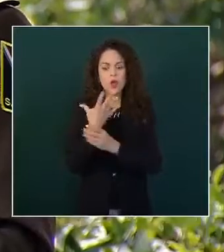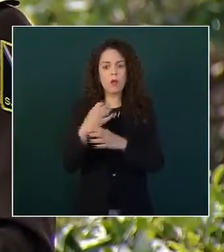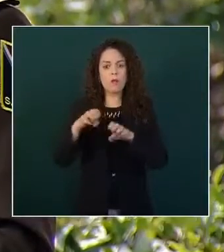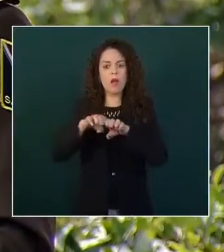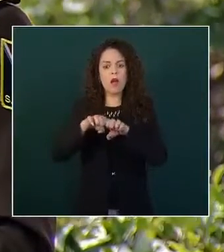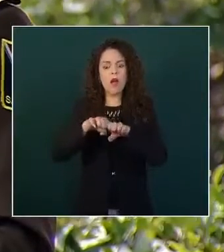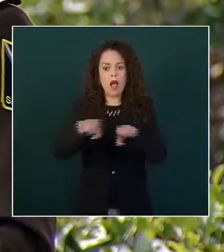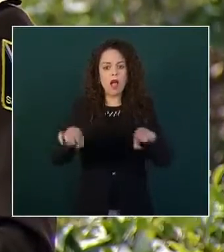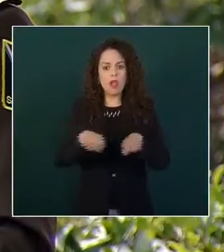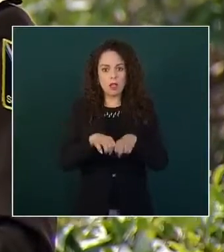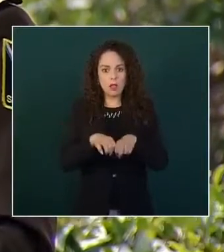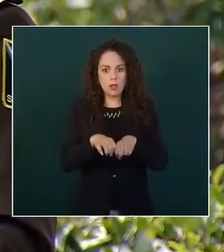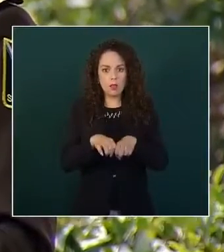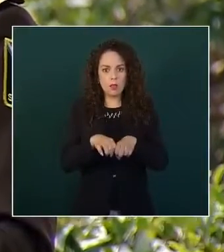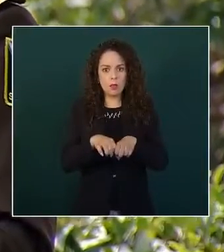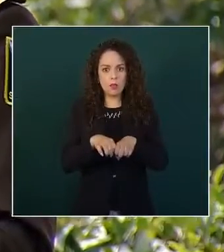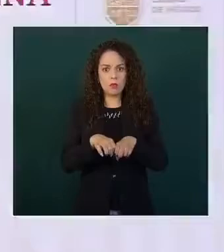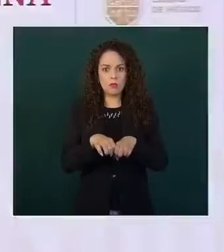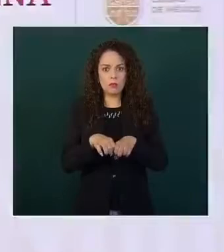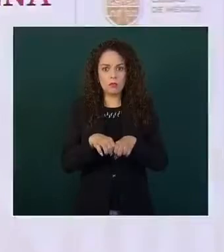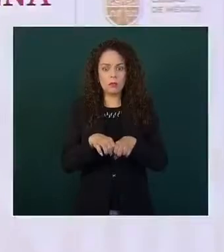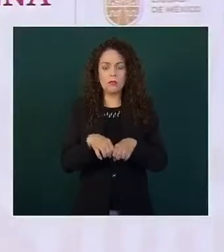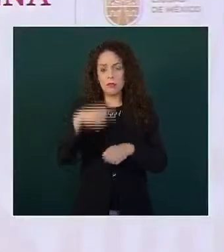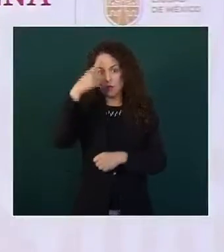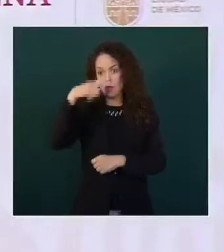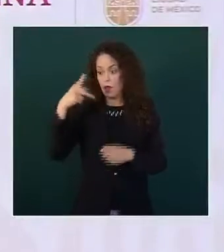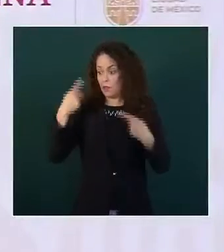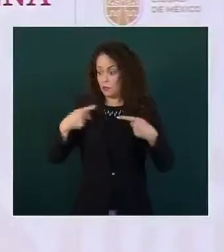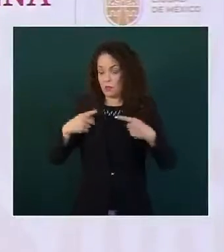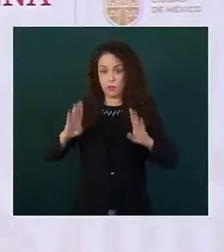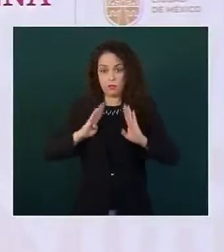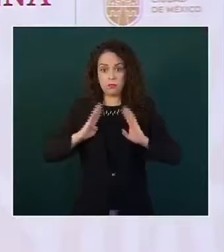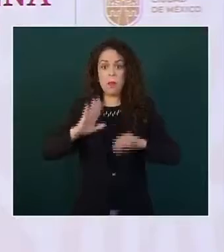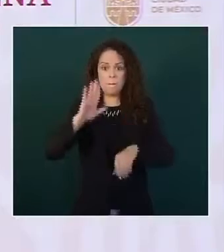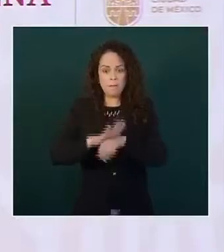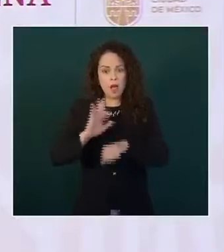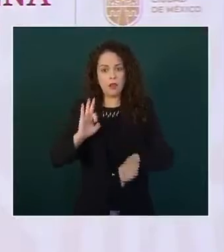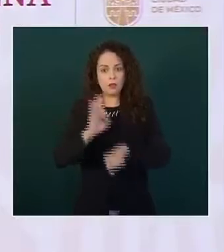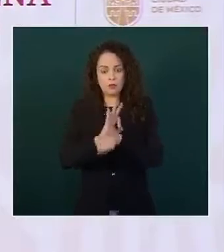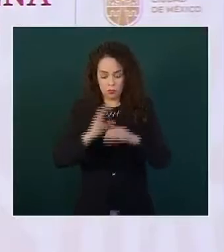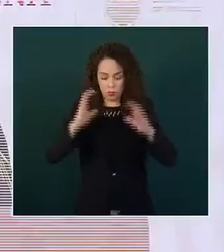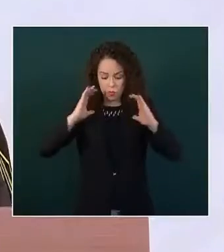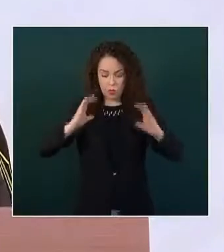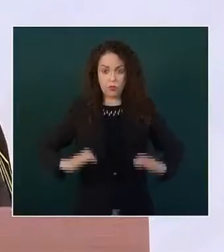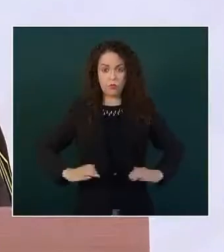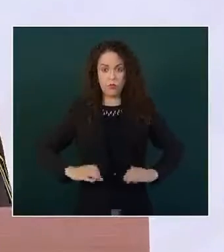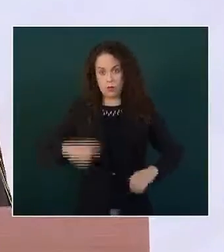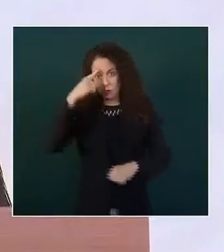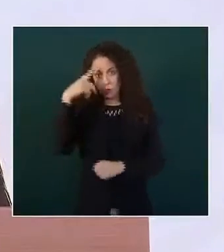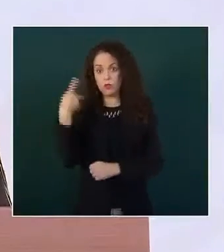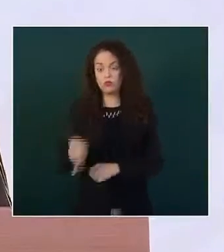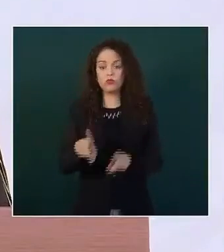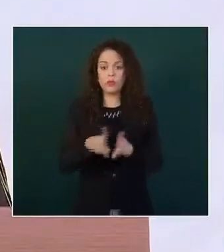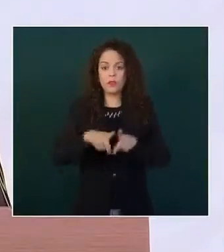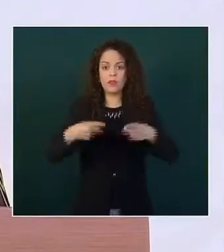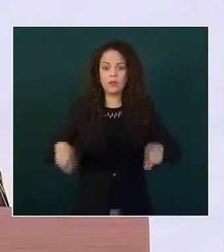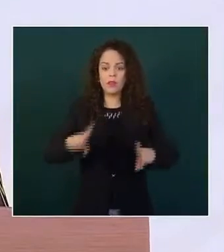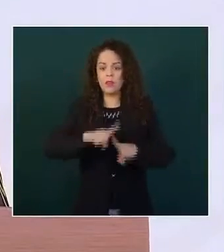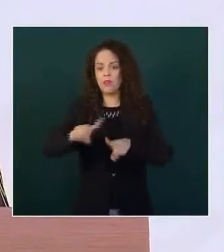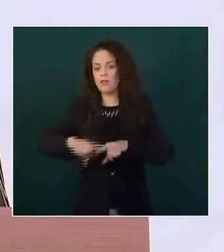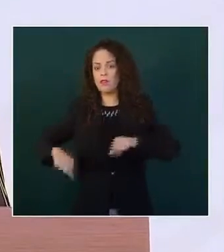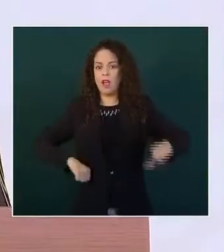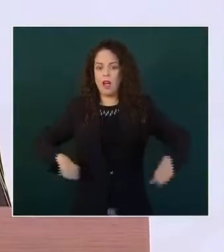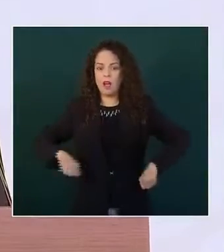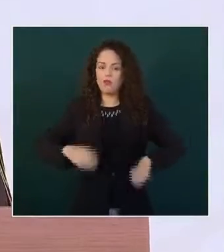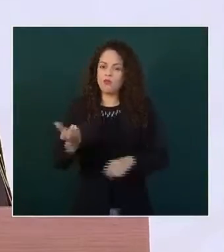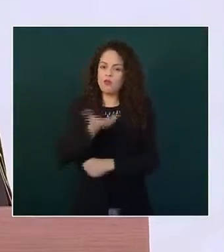equipamiento que brinde al personal mayor protección y comodidad en el desarrollo de sus actividades